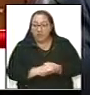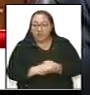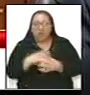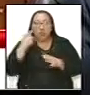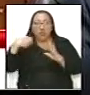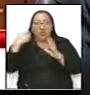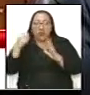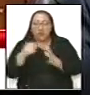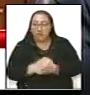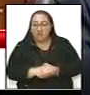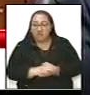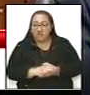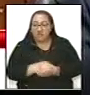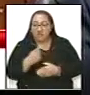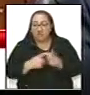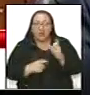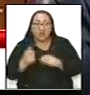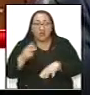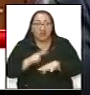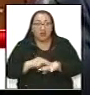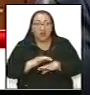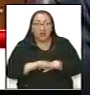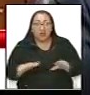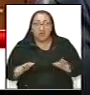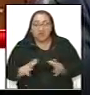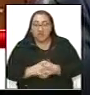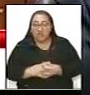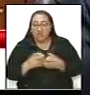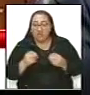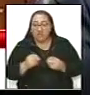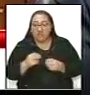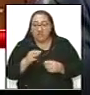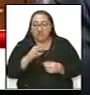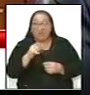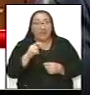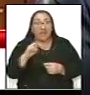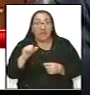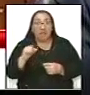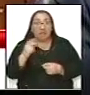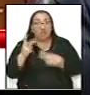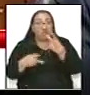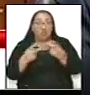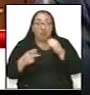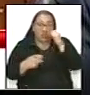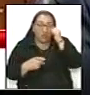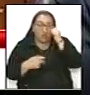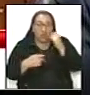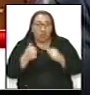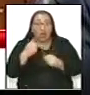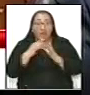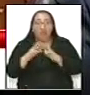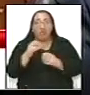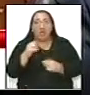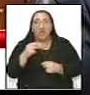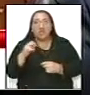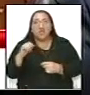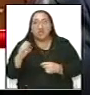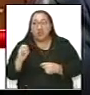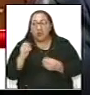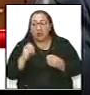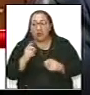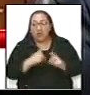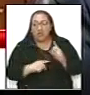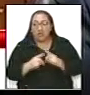cine para personas naturales como Pantaleón y sus visitadoras, como Al Fondo Hay Sitio, como